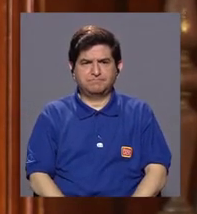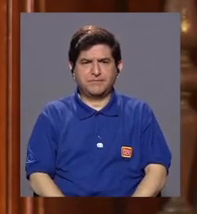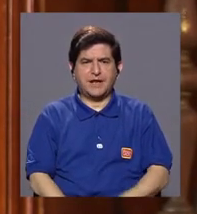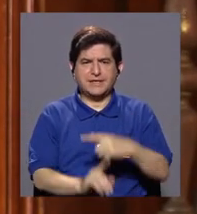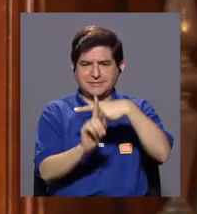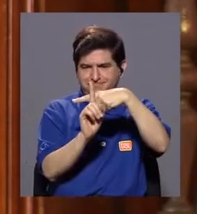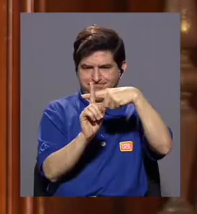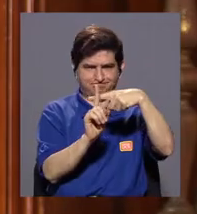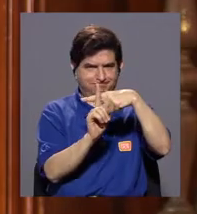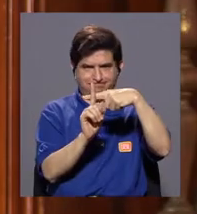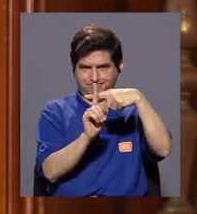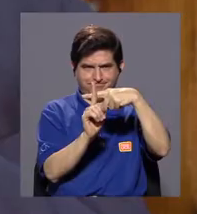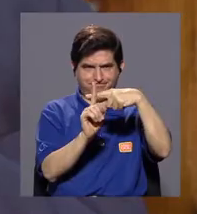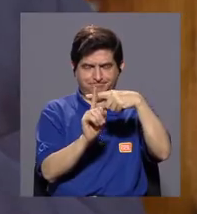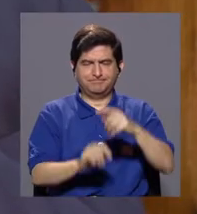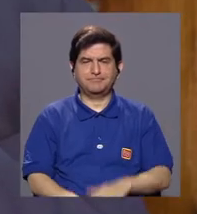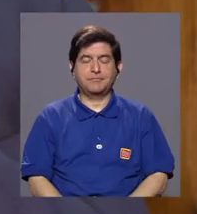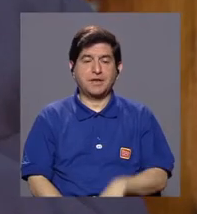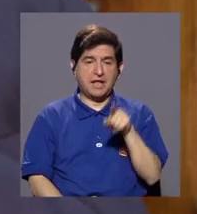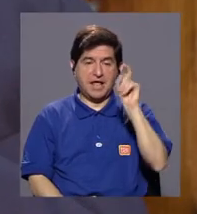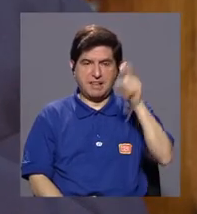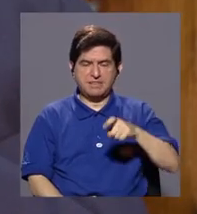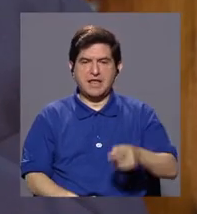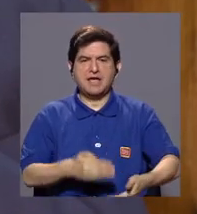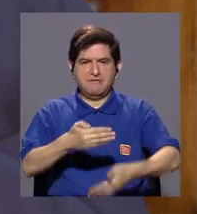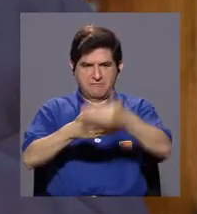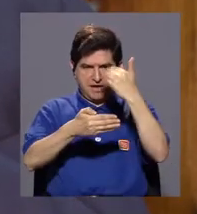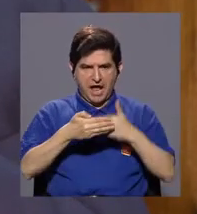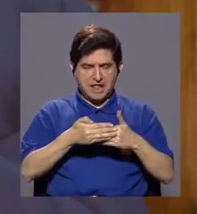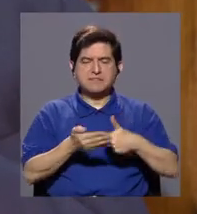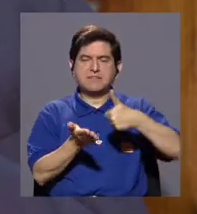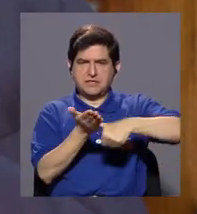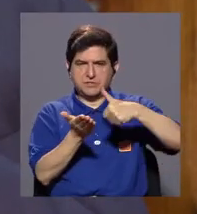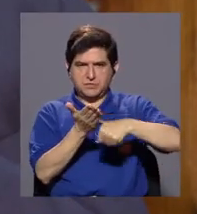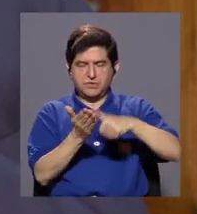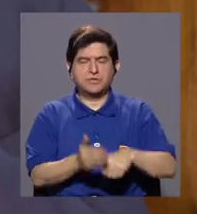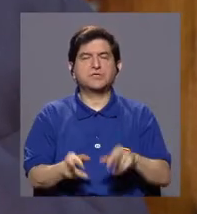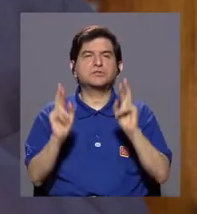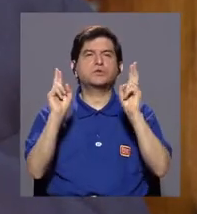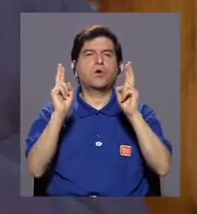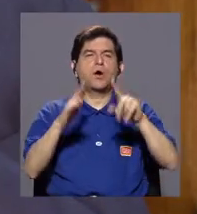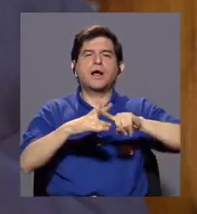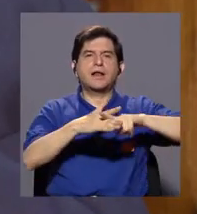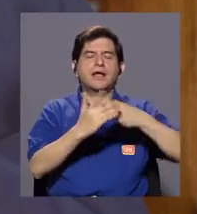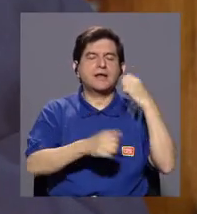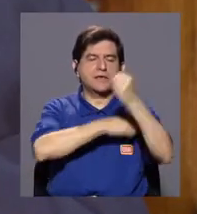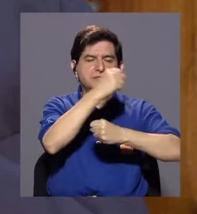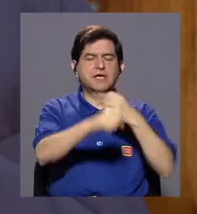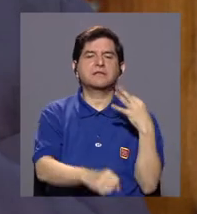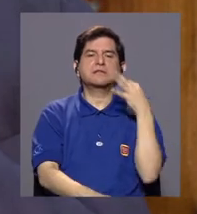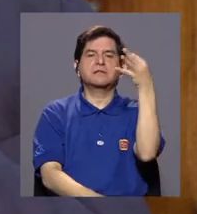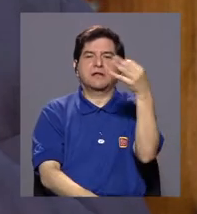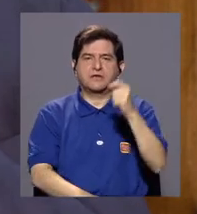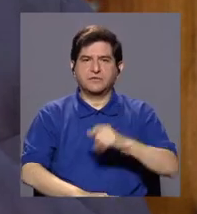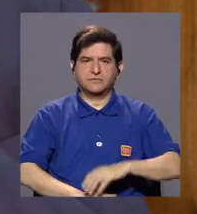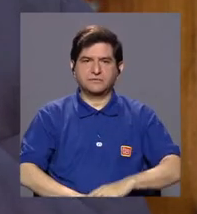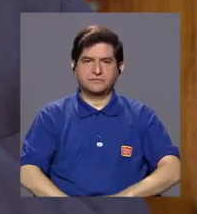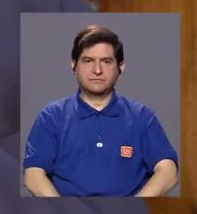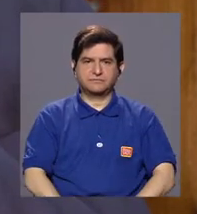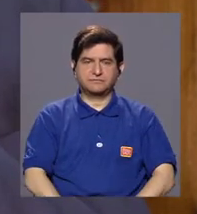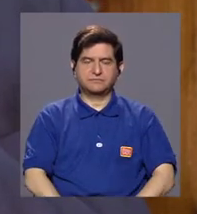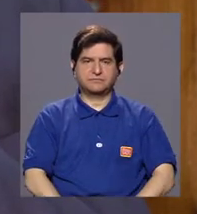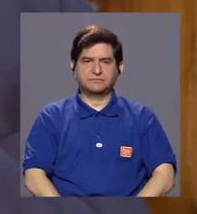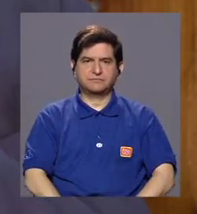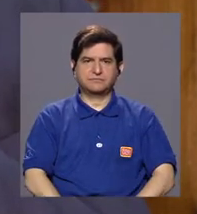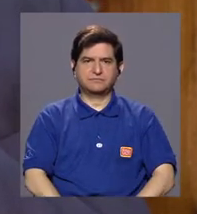es una posición intermedia, que él tiene que adelantar las elecciones, ojalá para principios del año próximo.